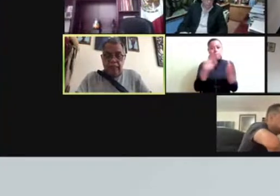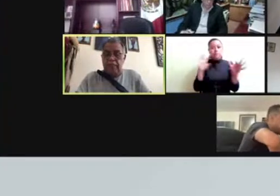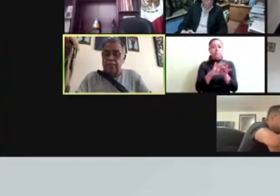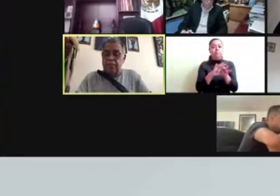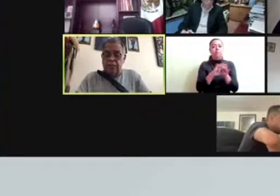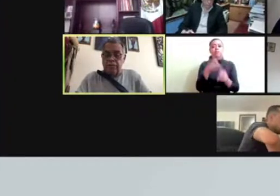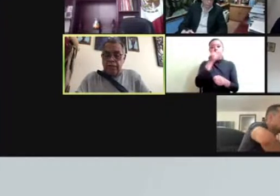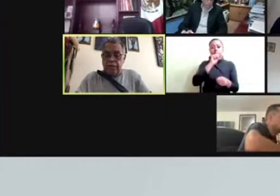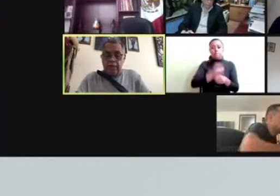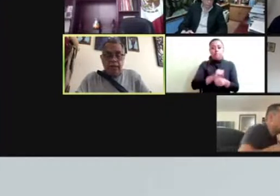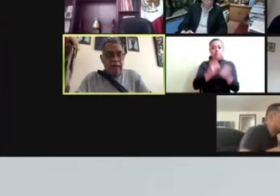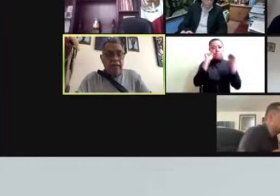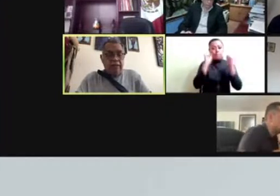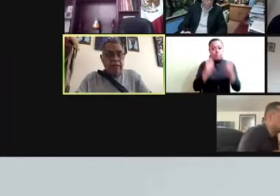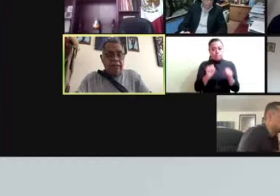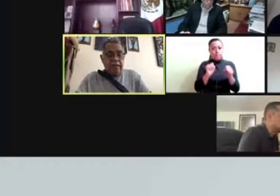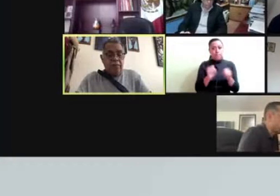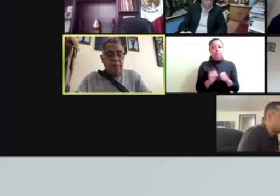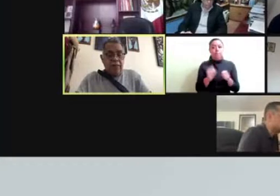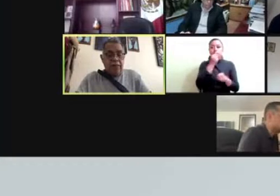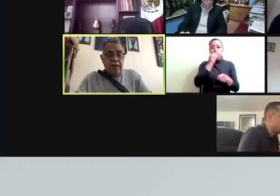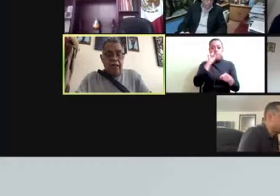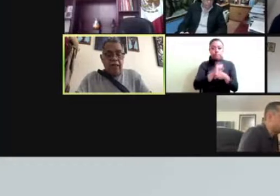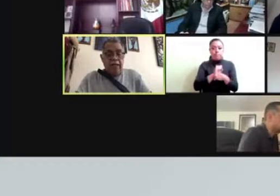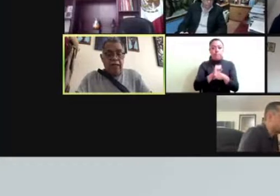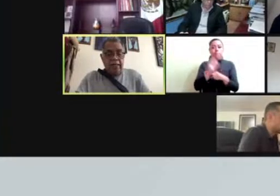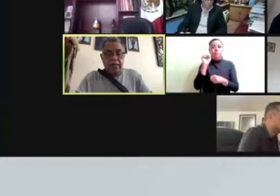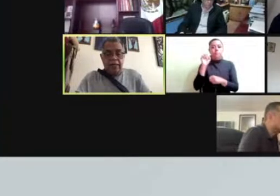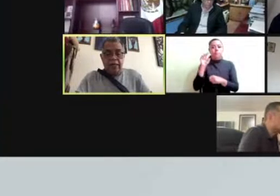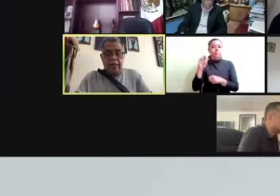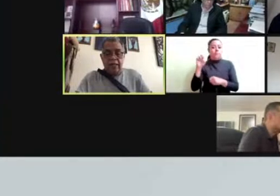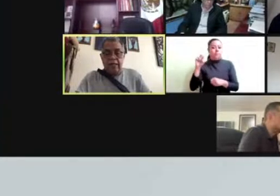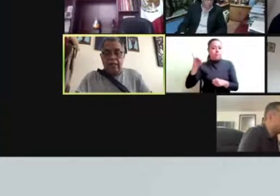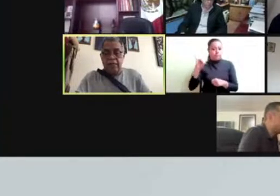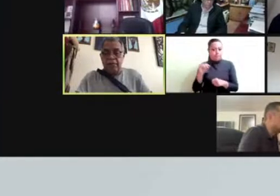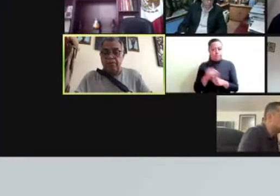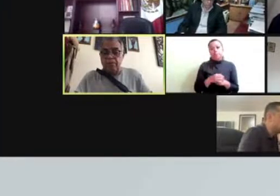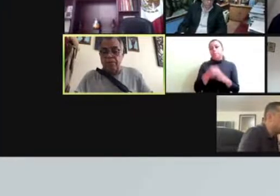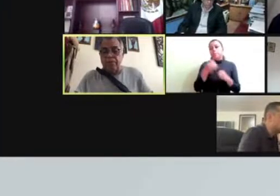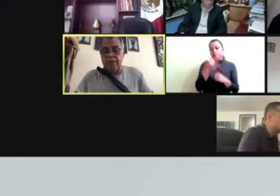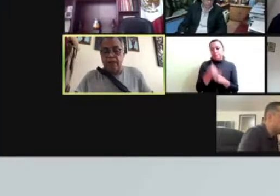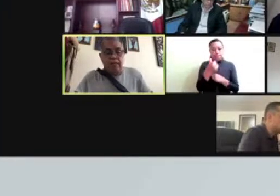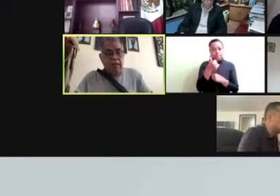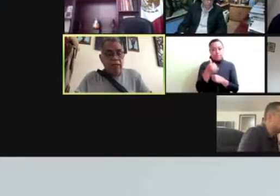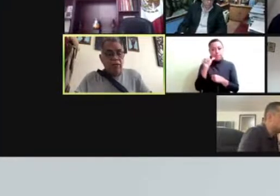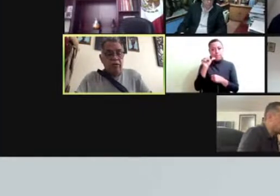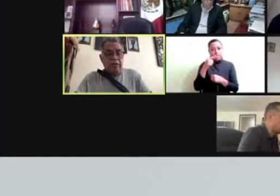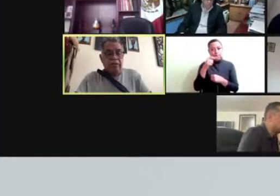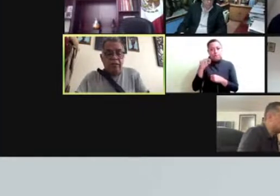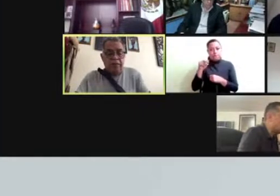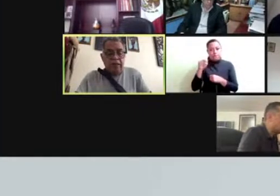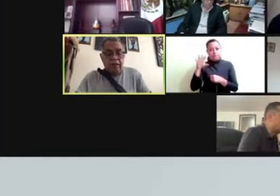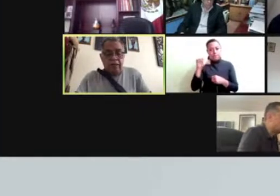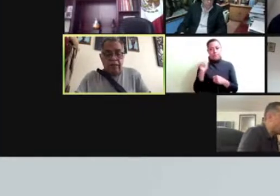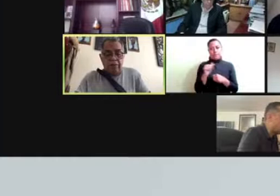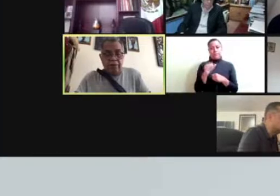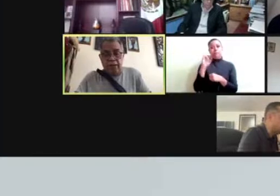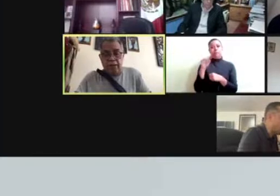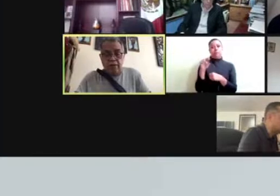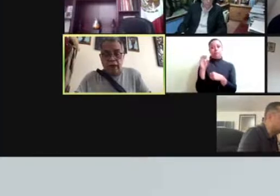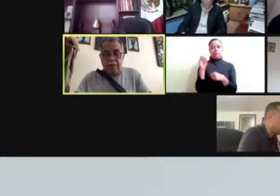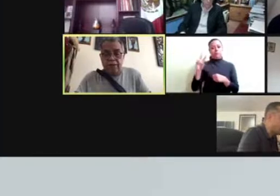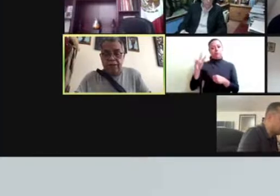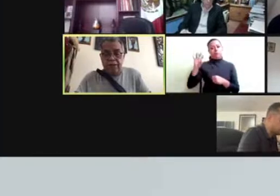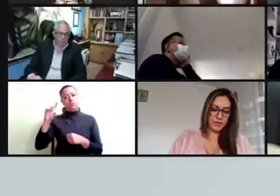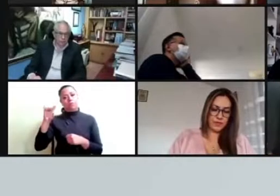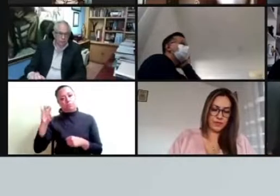Seguridad Ciudadana, a la Secretaría de Movilidad y a la Agencia Digital de Innovación Pública, todas del Gobierno de la Ciudad de México, a